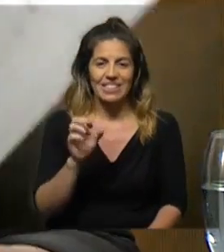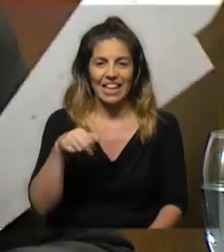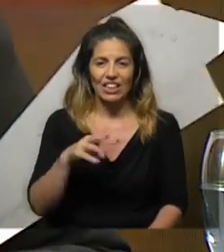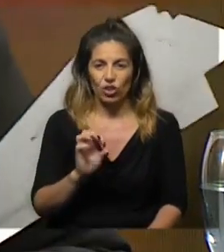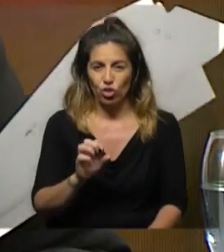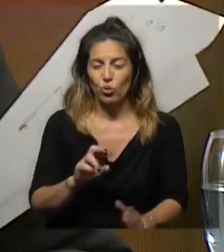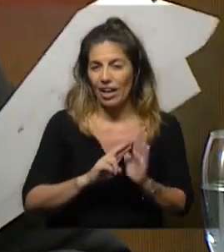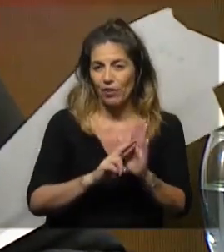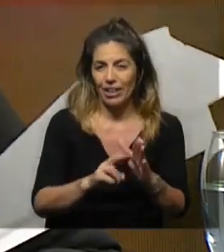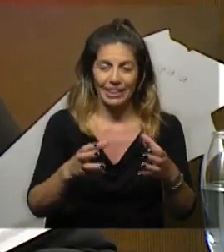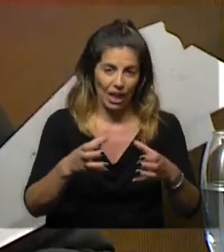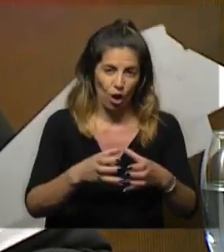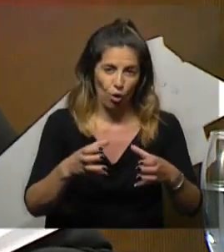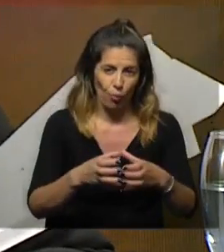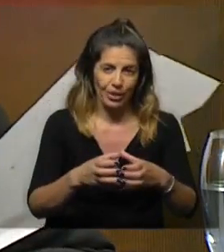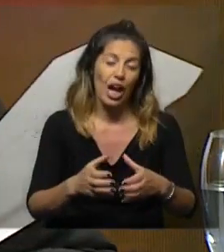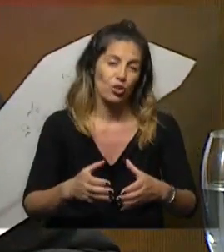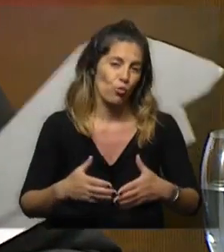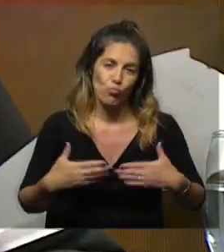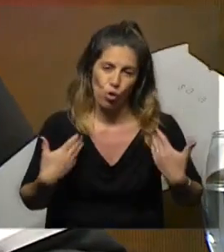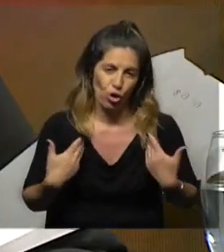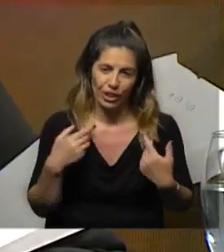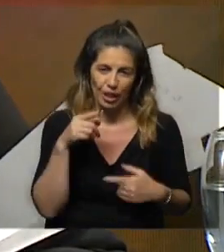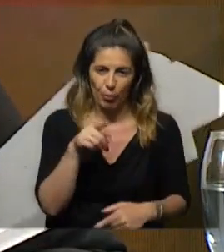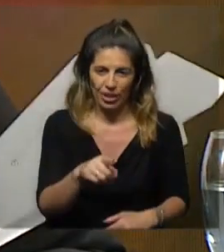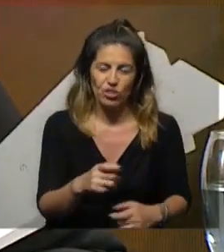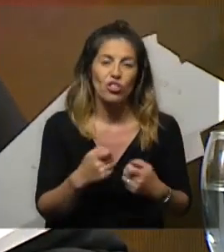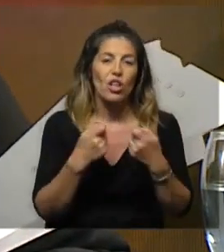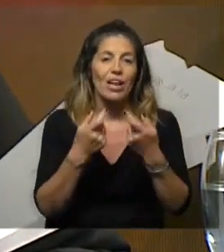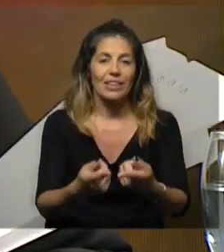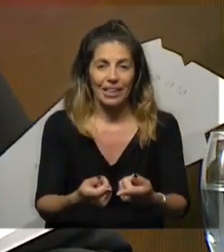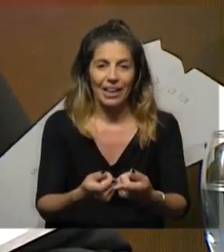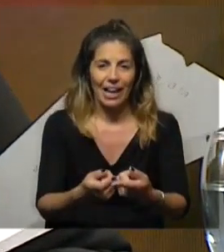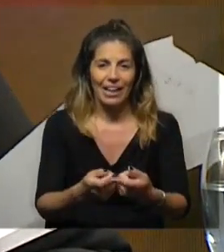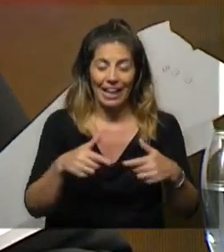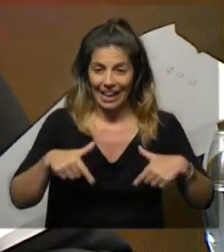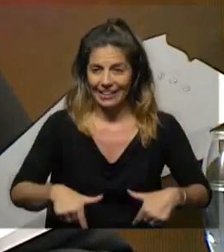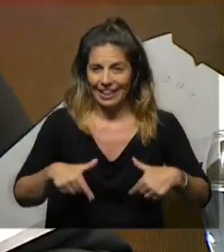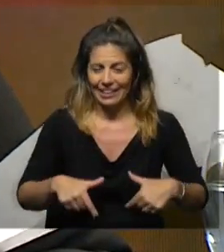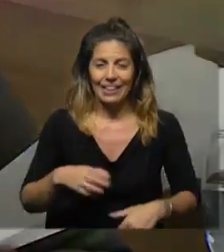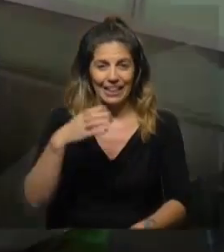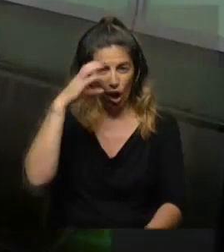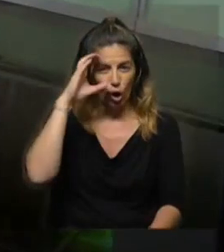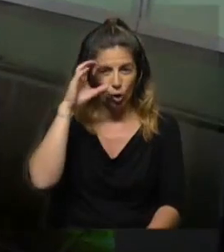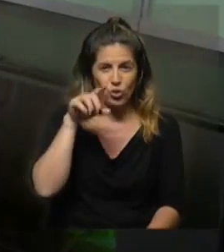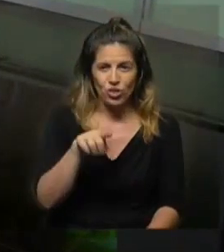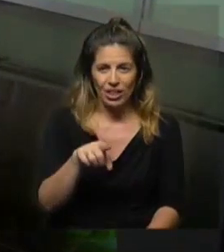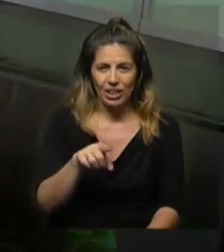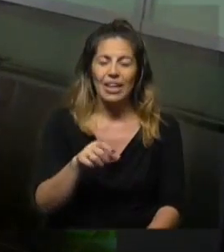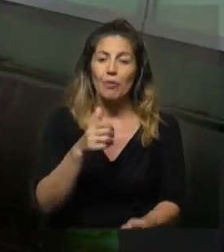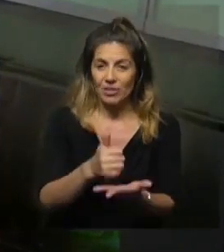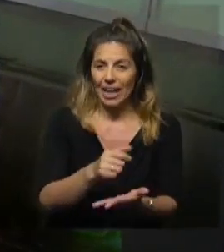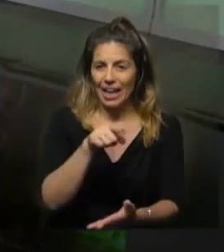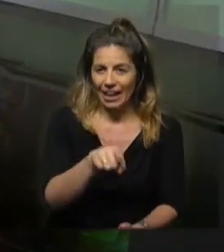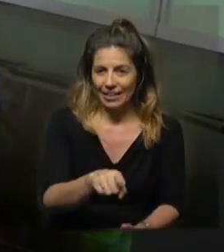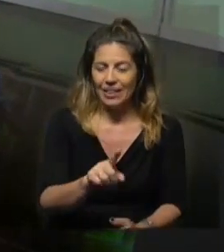de la comunidad Así que estoy muy contenta por eso este se lo va a entregar la intendenta Carolina cose y bueno vamos a estar